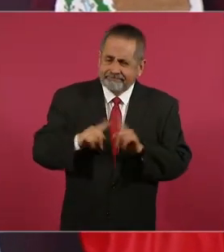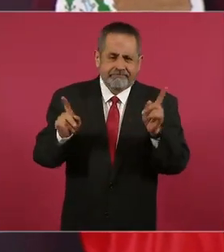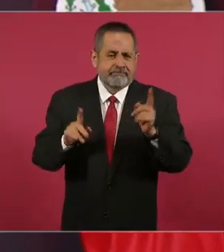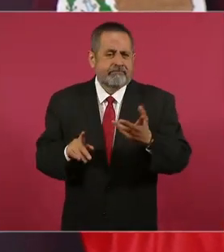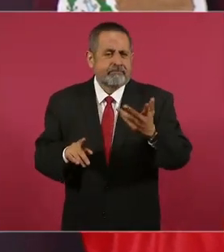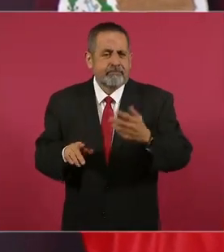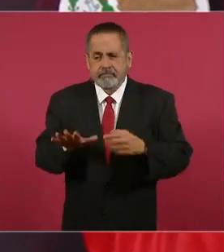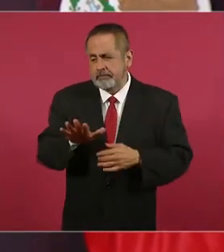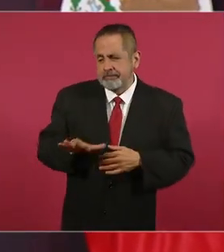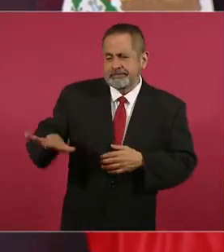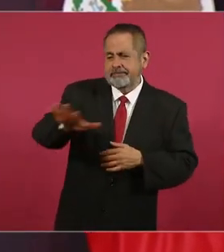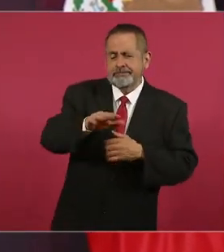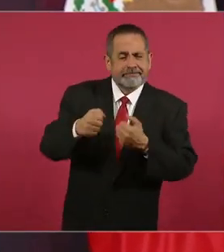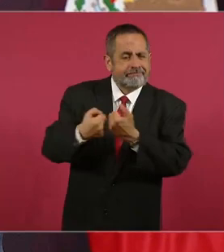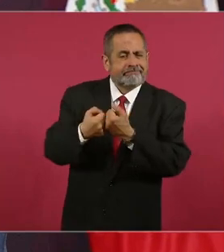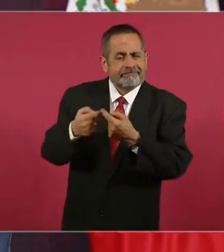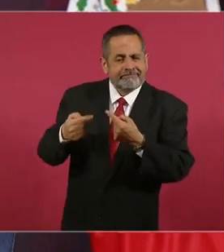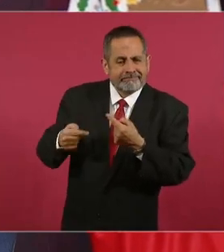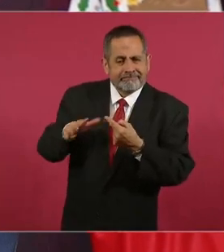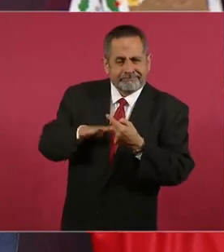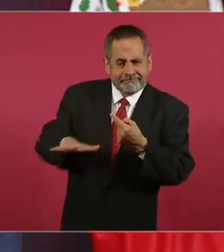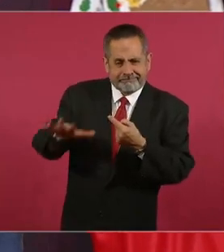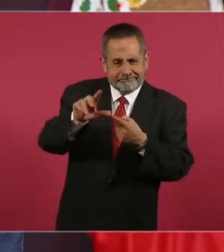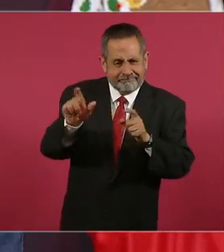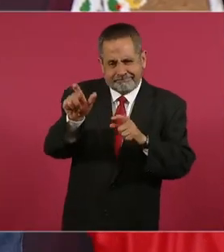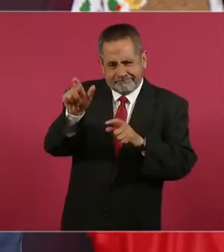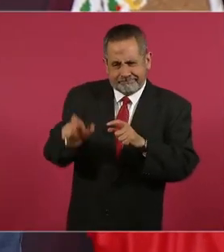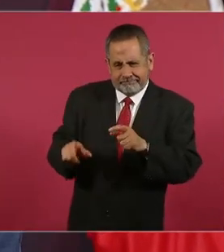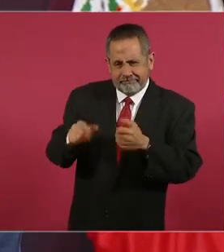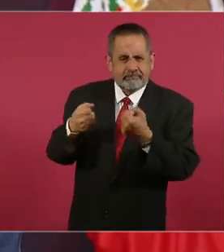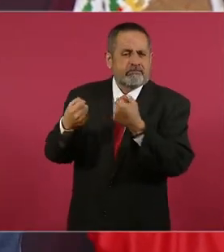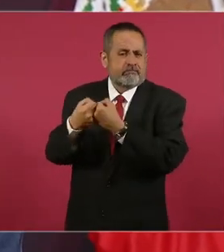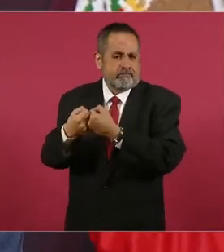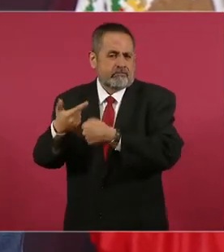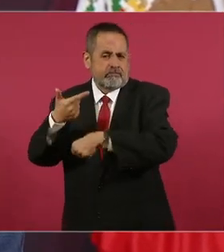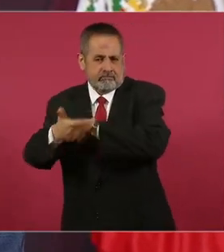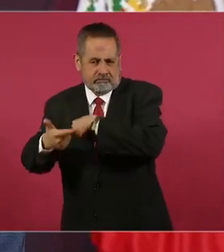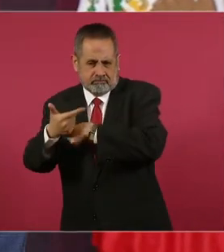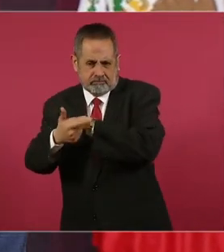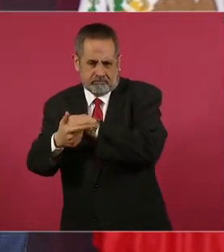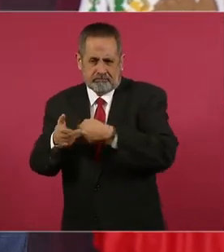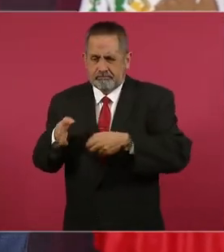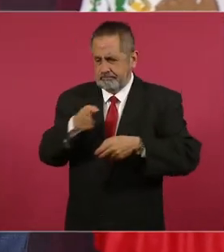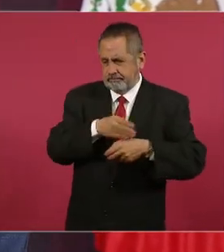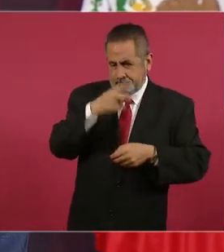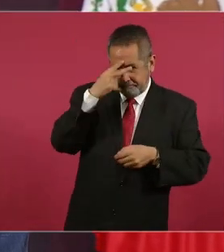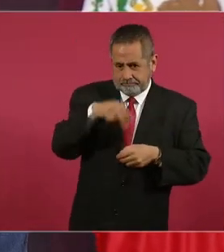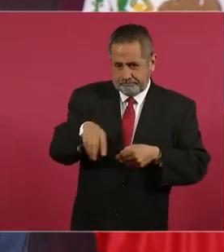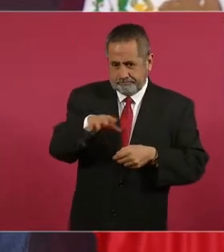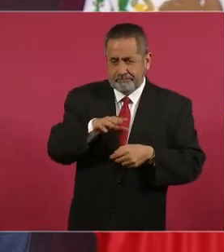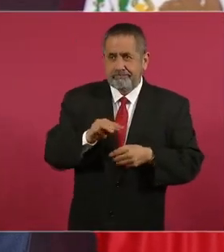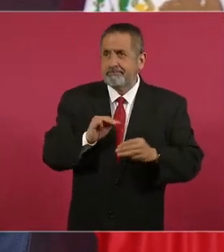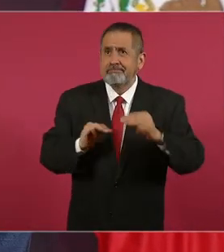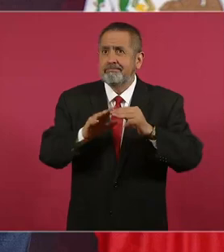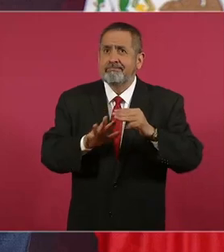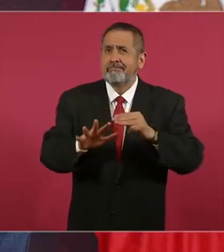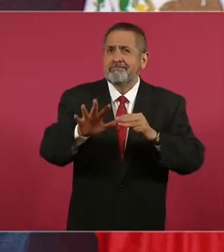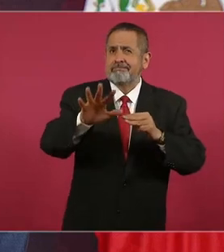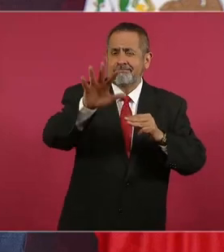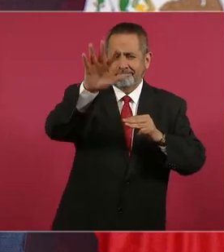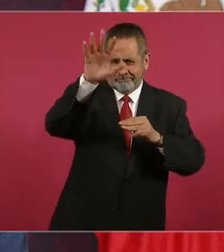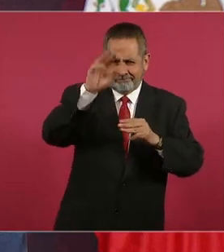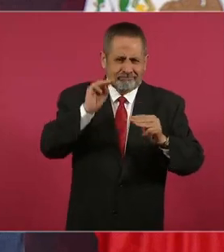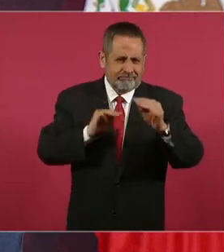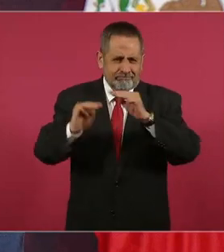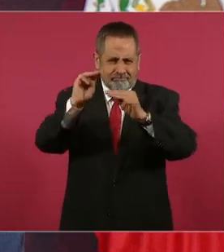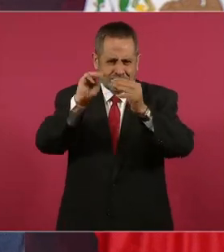toda esa franja limítrofe con Guatemala, que es la sierra de Chiapas, que